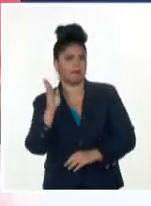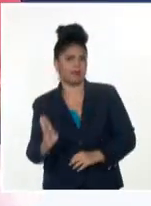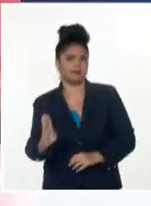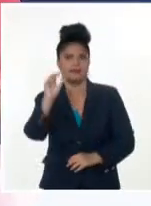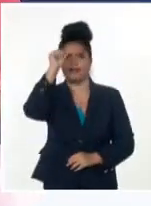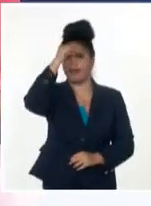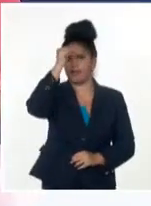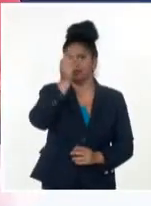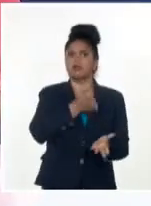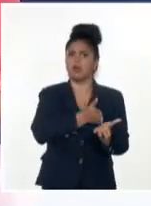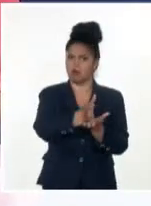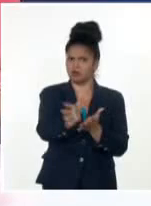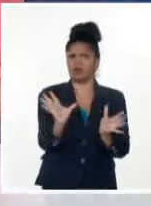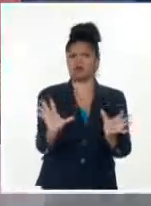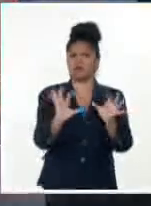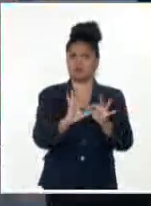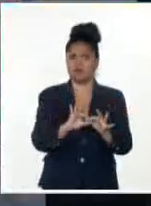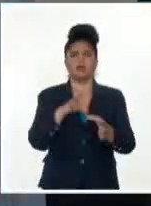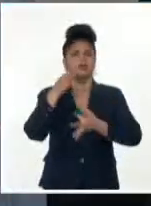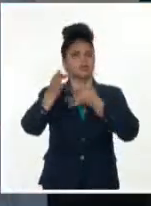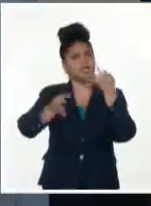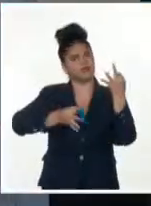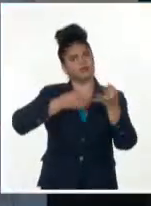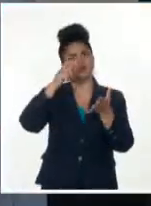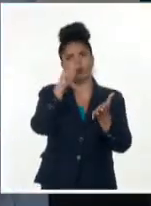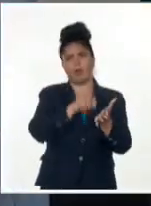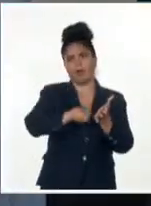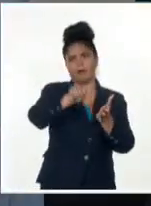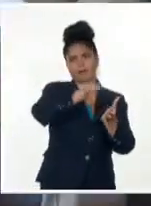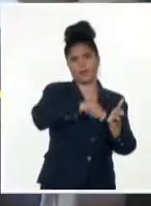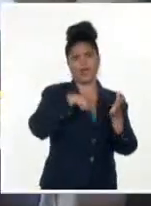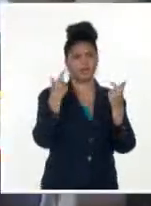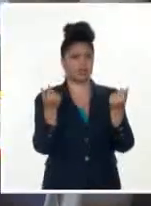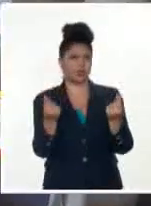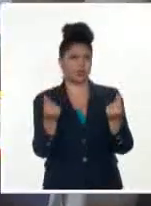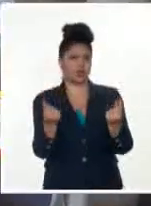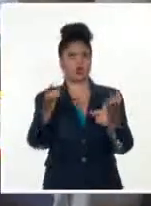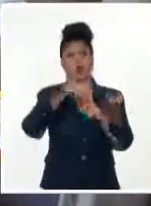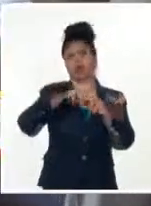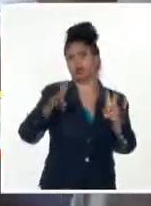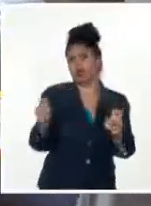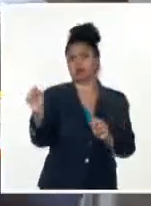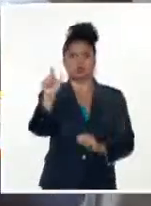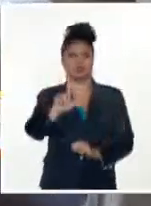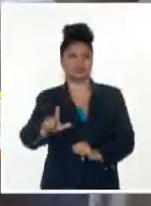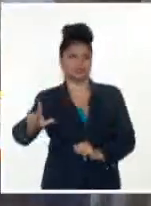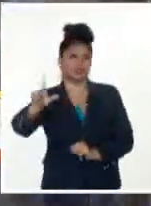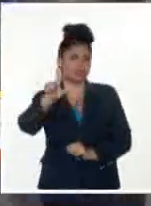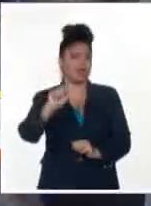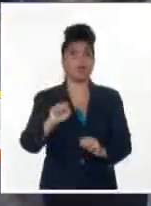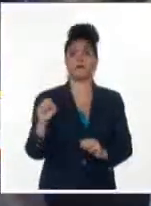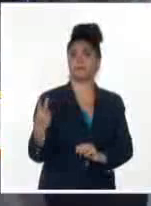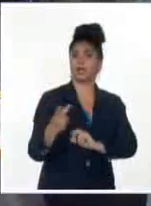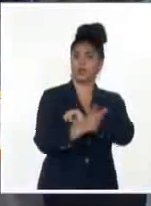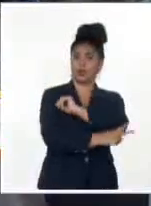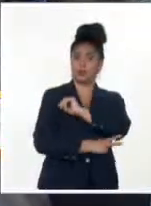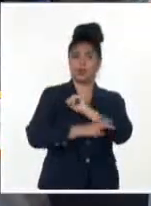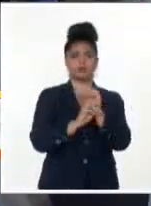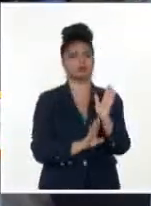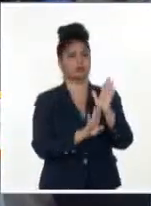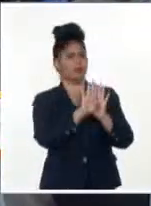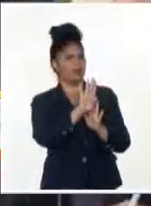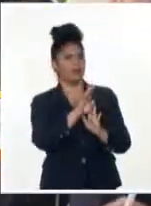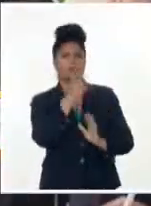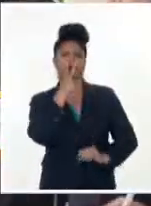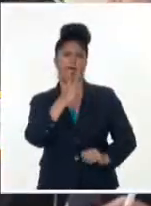India. Analizaron la asociación estratégica de los dos países y examinaron vías para su fortalecimiento en sectores como la producción